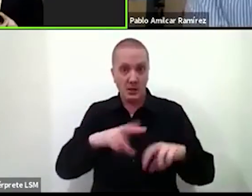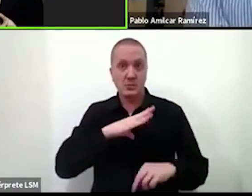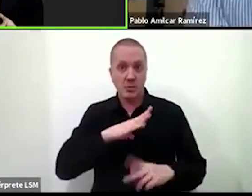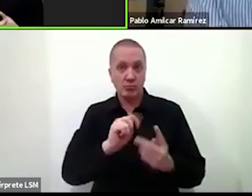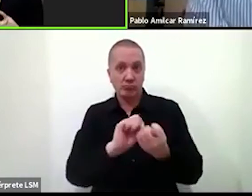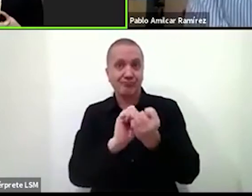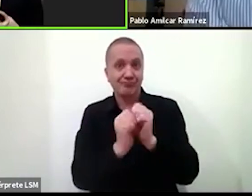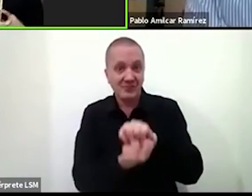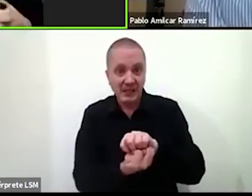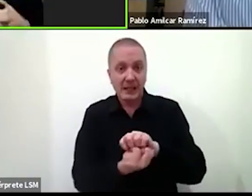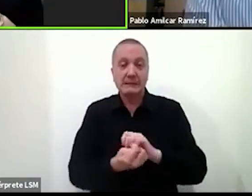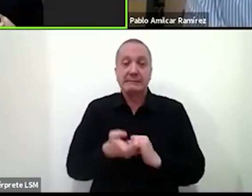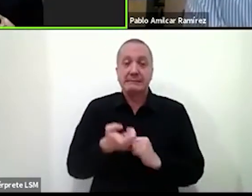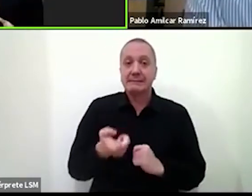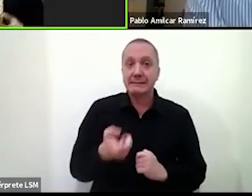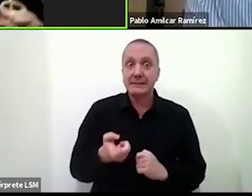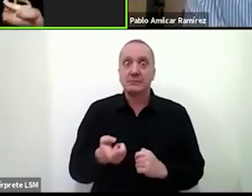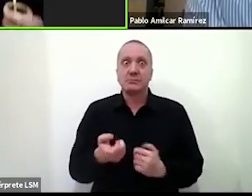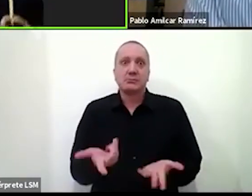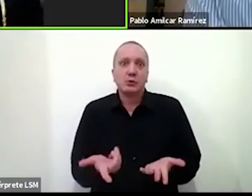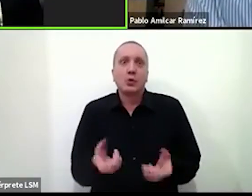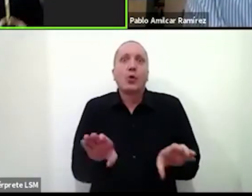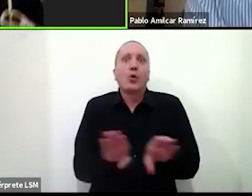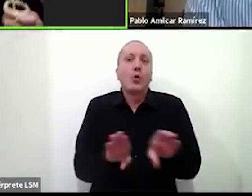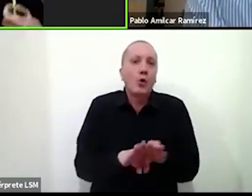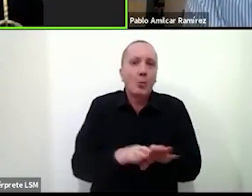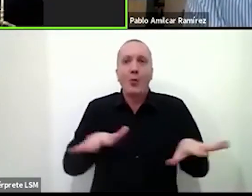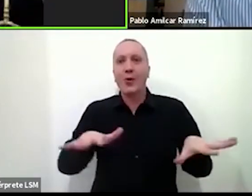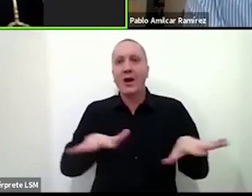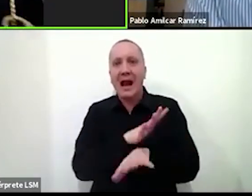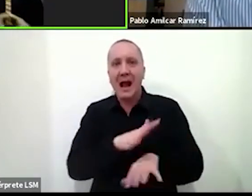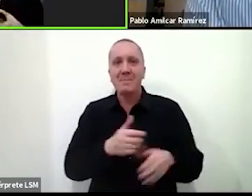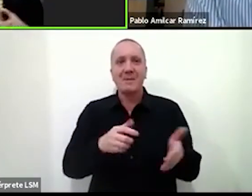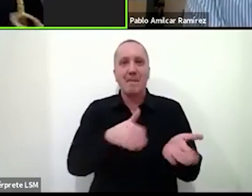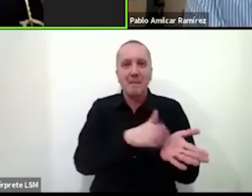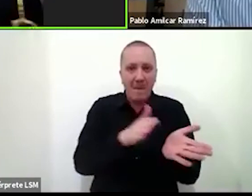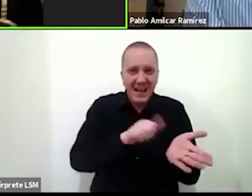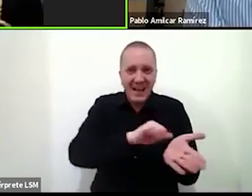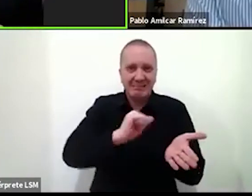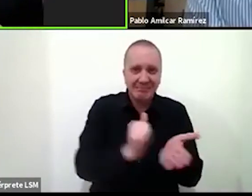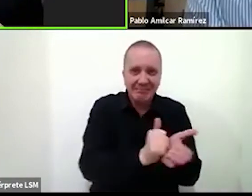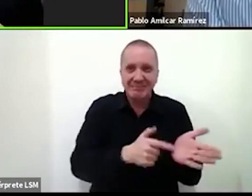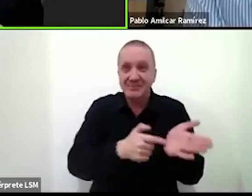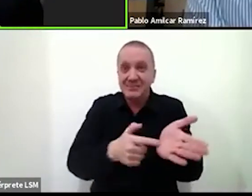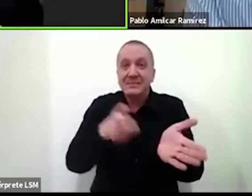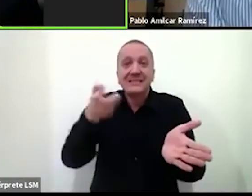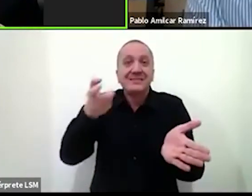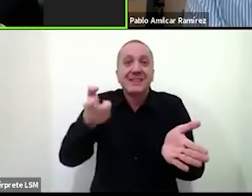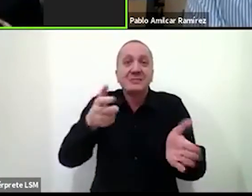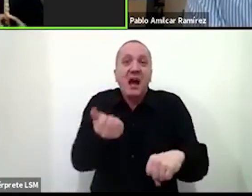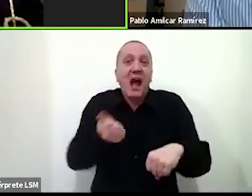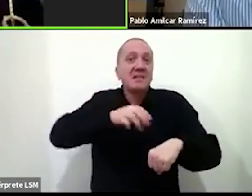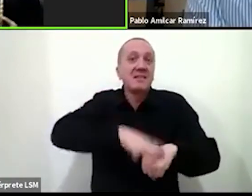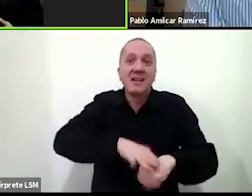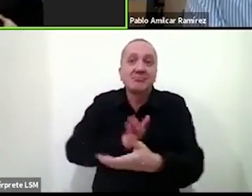lugar para poder plantear eso era el área administrativa, las rectificaciones de todos sus legajos, de toda su documentación, todo eso hoy es imposible. En cuanto a